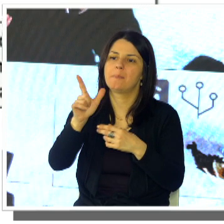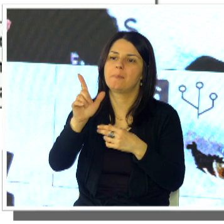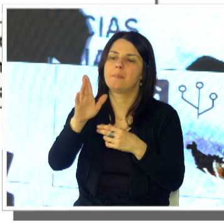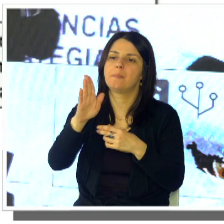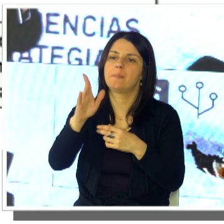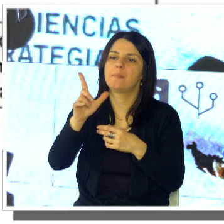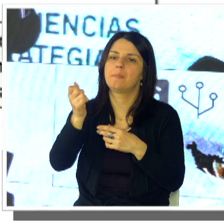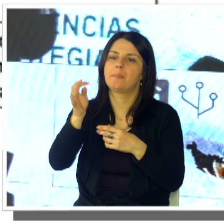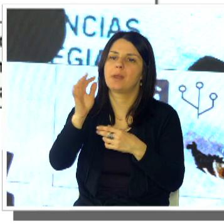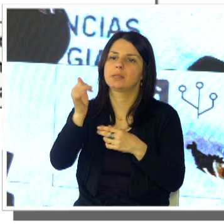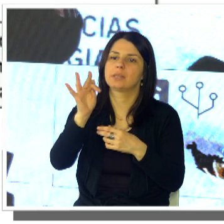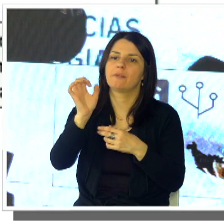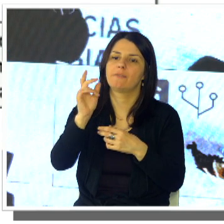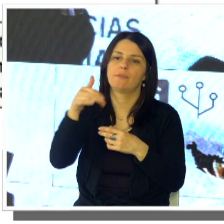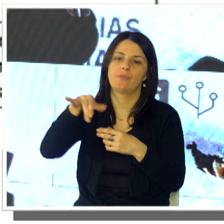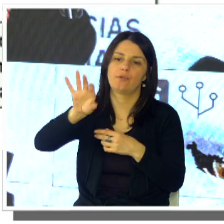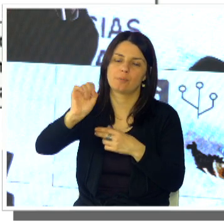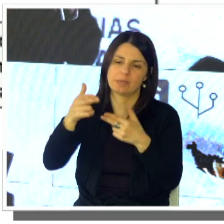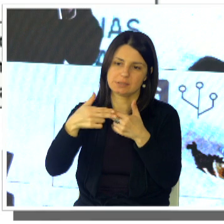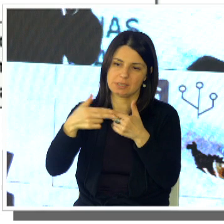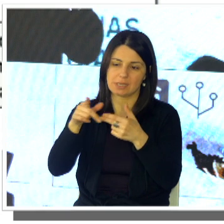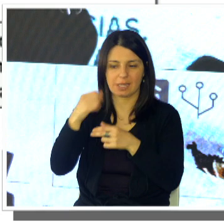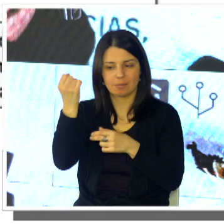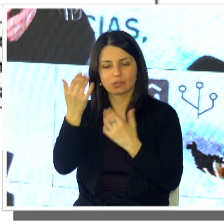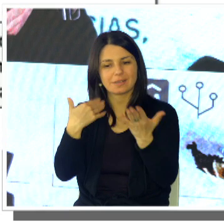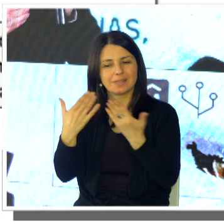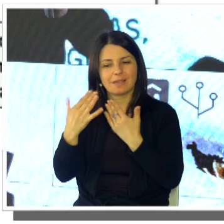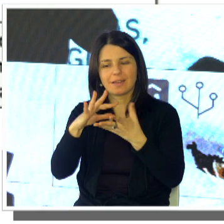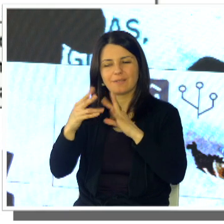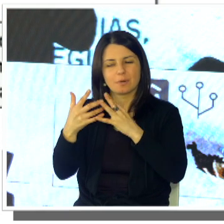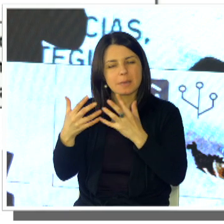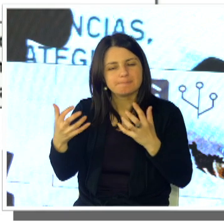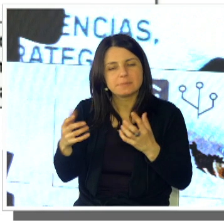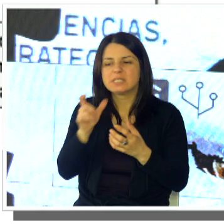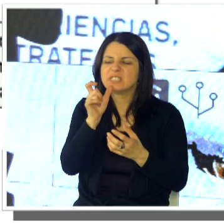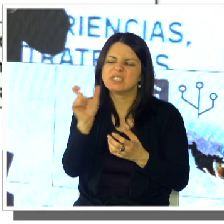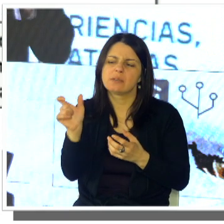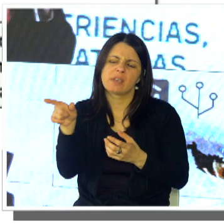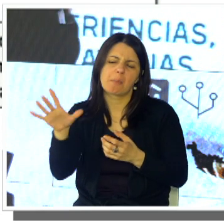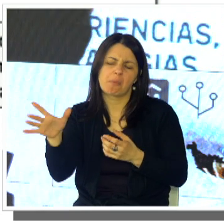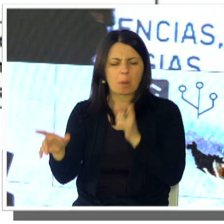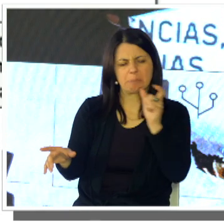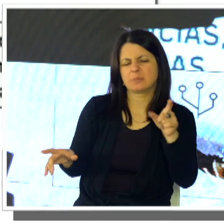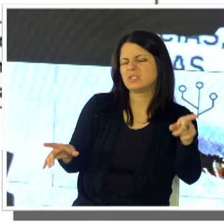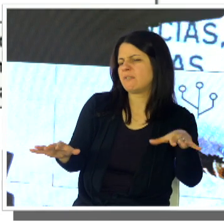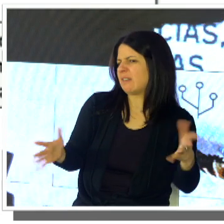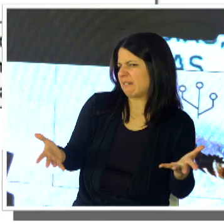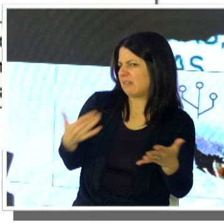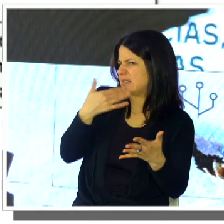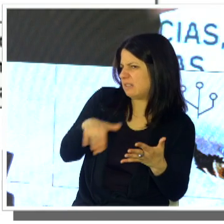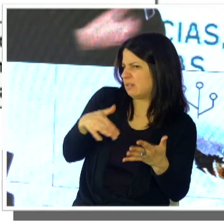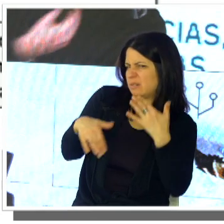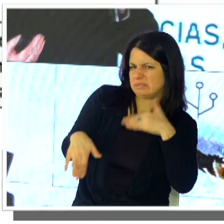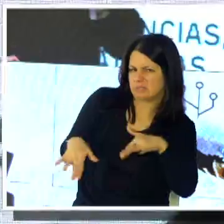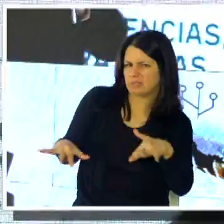importante empezar a hablar más a nivel semántico, porque qué significa para vos esto, qué significa para vos esto